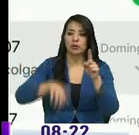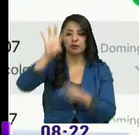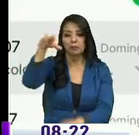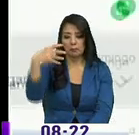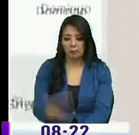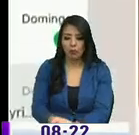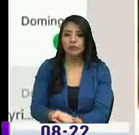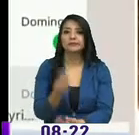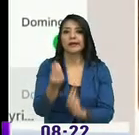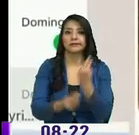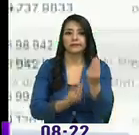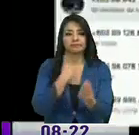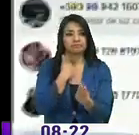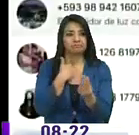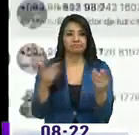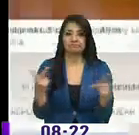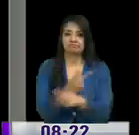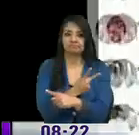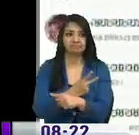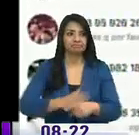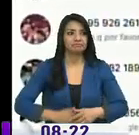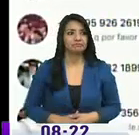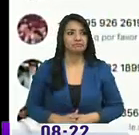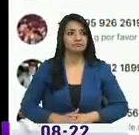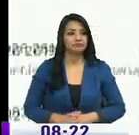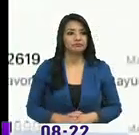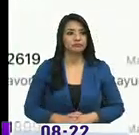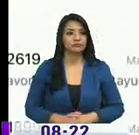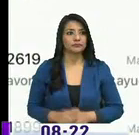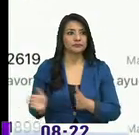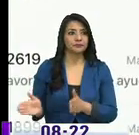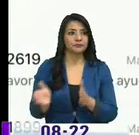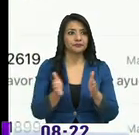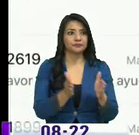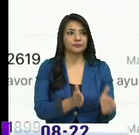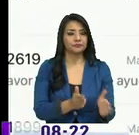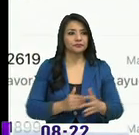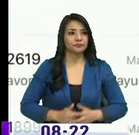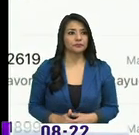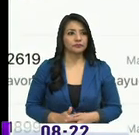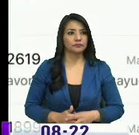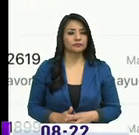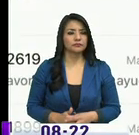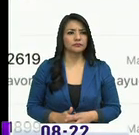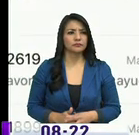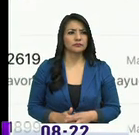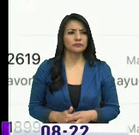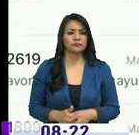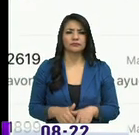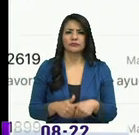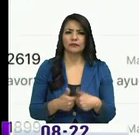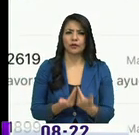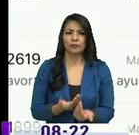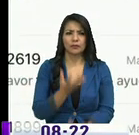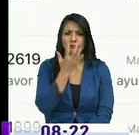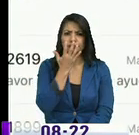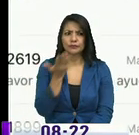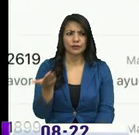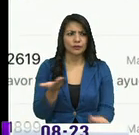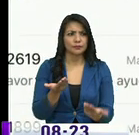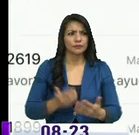cae y terrible, terrible, terrible. Miren, esto sí es realmente indignante, es de